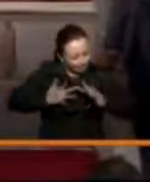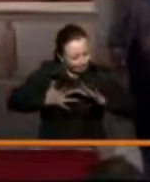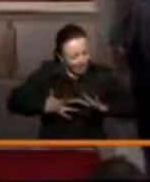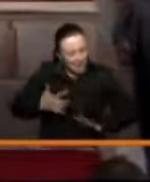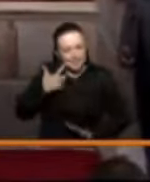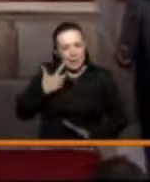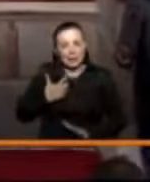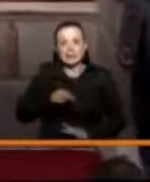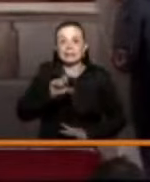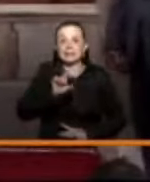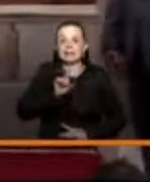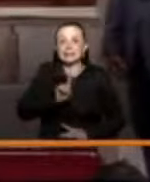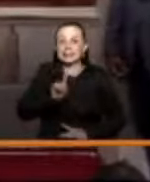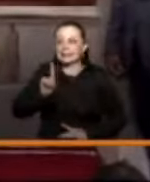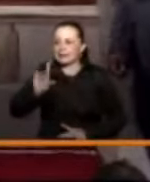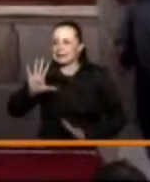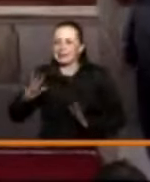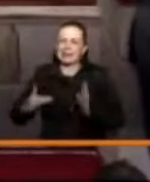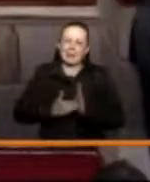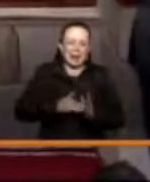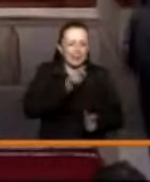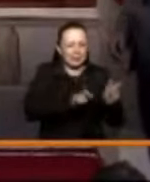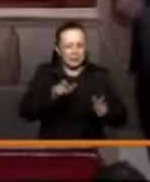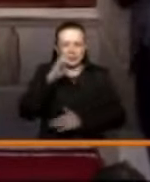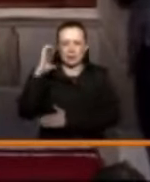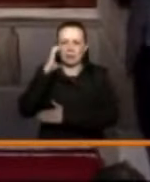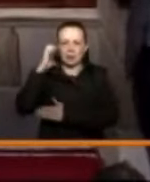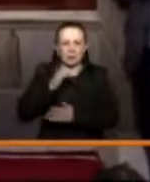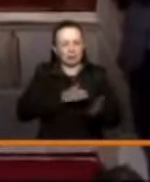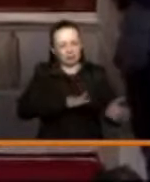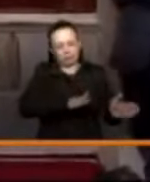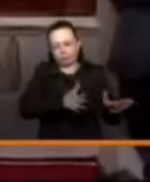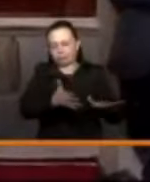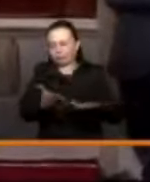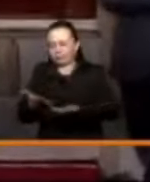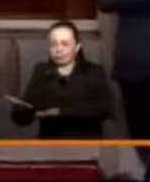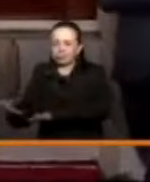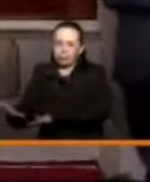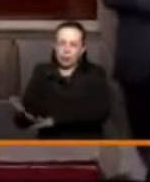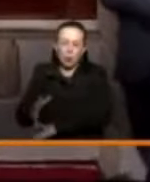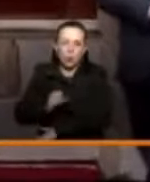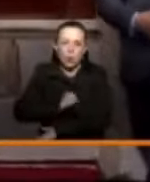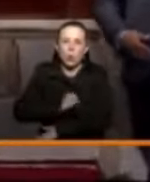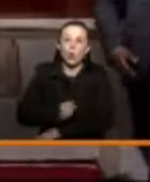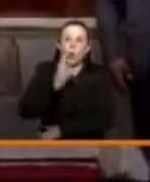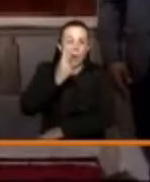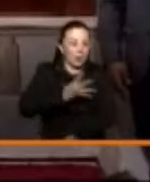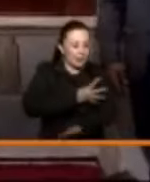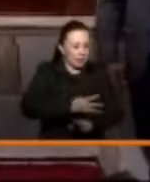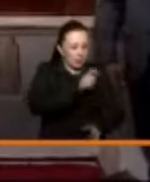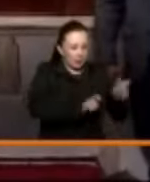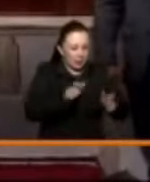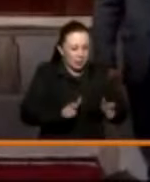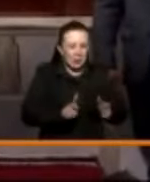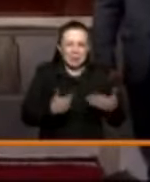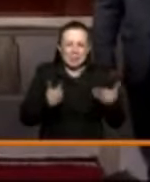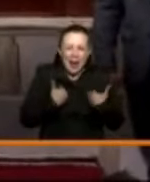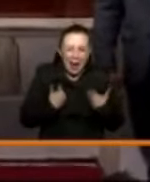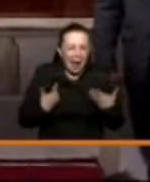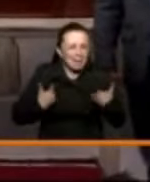de 115 mil colombianos fallecidos, que junto a los 4 millones de víctimas en todo el